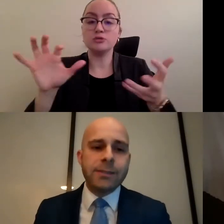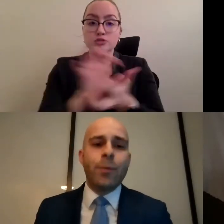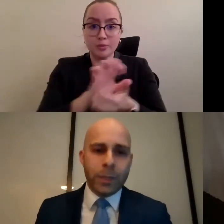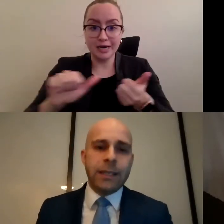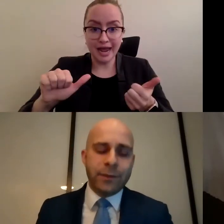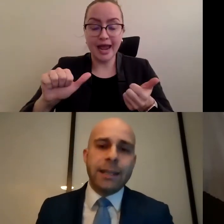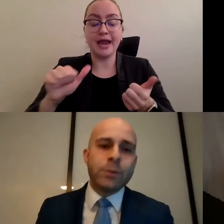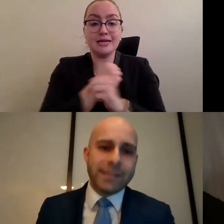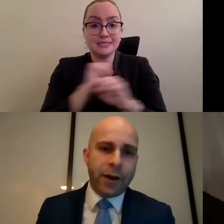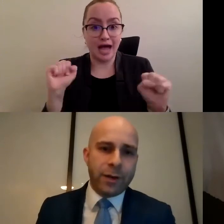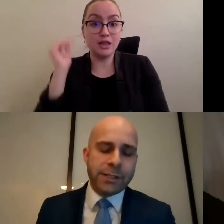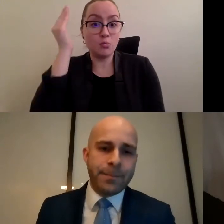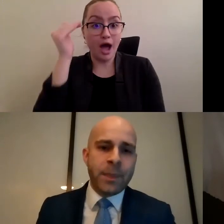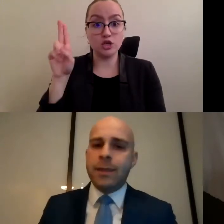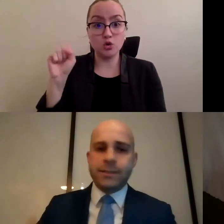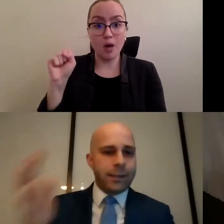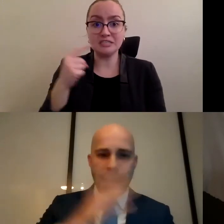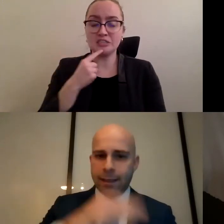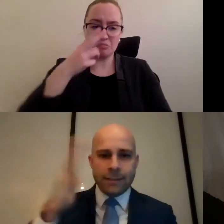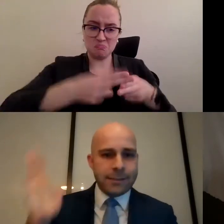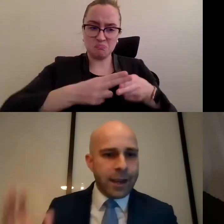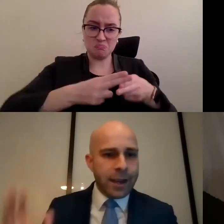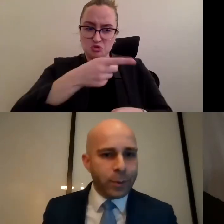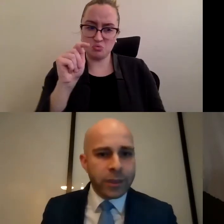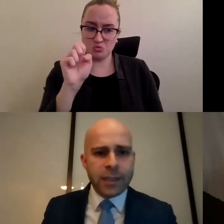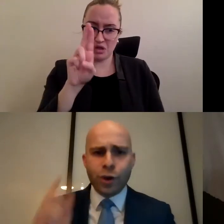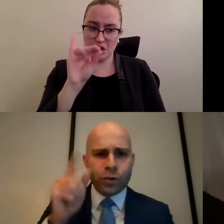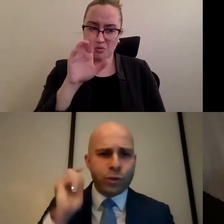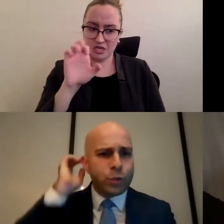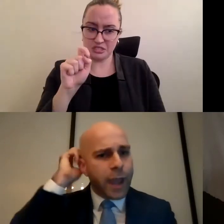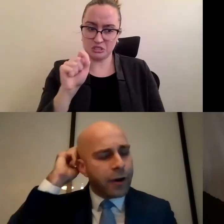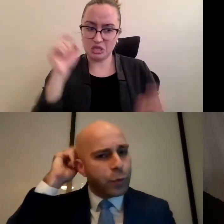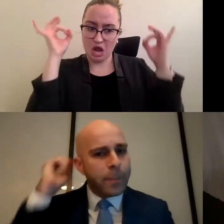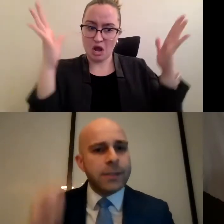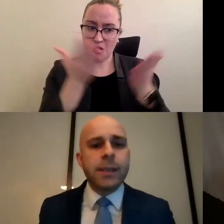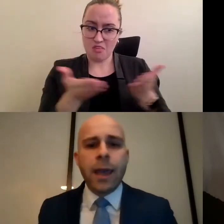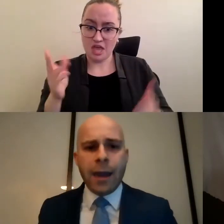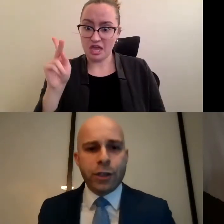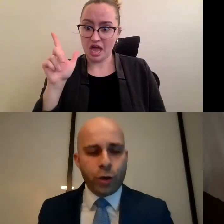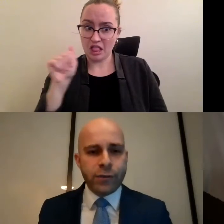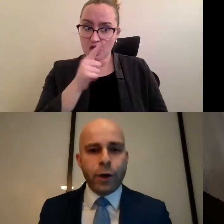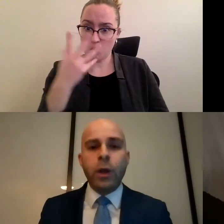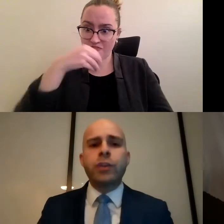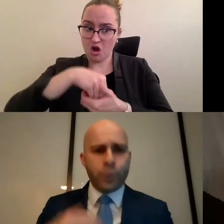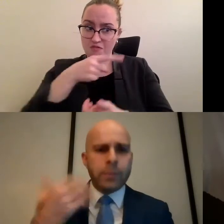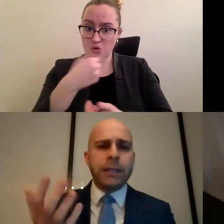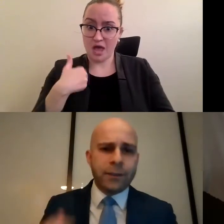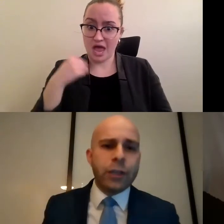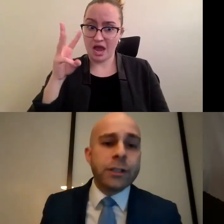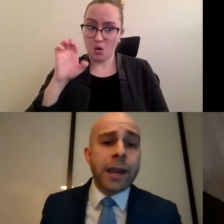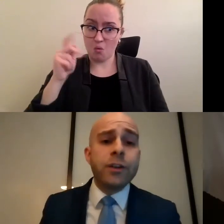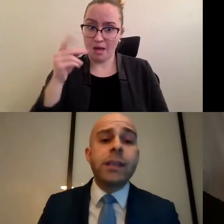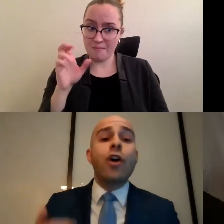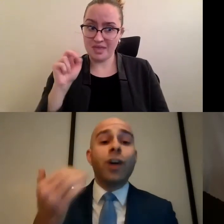2019, él le llegó una noticia que el gobierno iba a quitar su estatus de asilo porque el